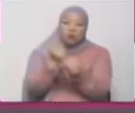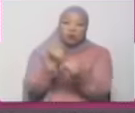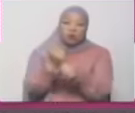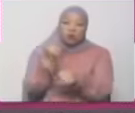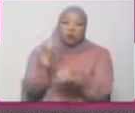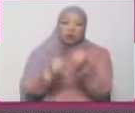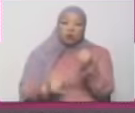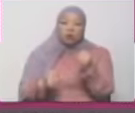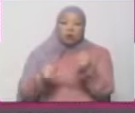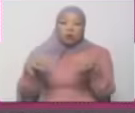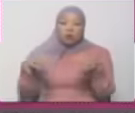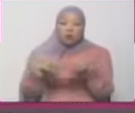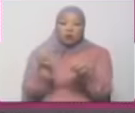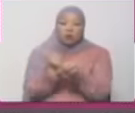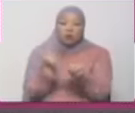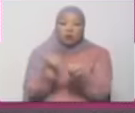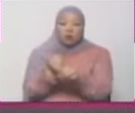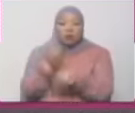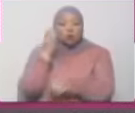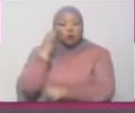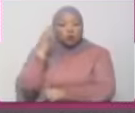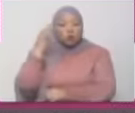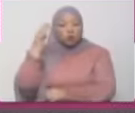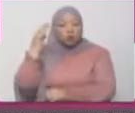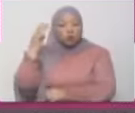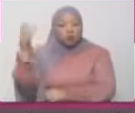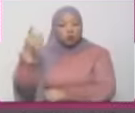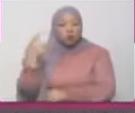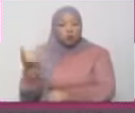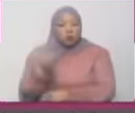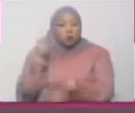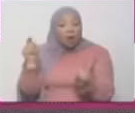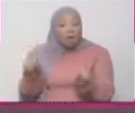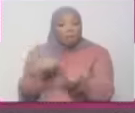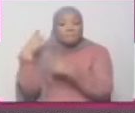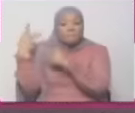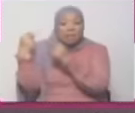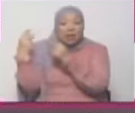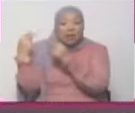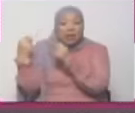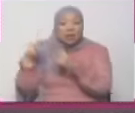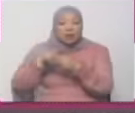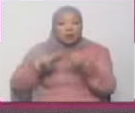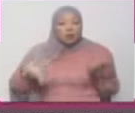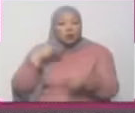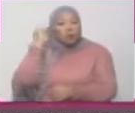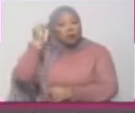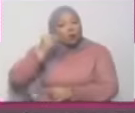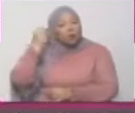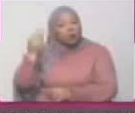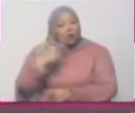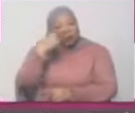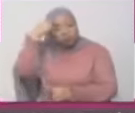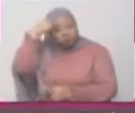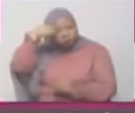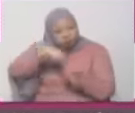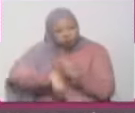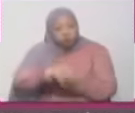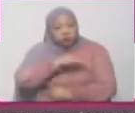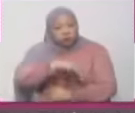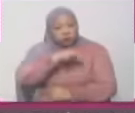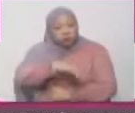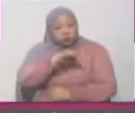dejó establecido lo que era su sueño, su esperanza, su convicción más profunda. Chávez fue el